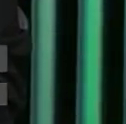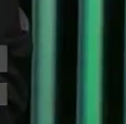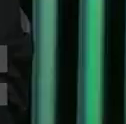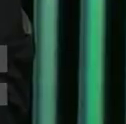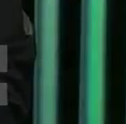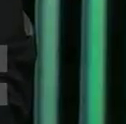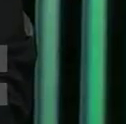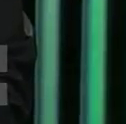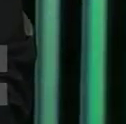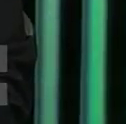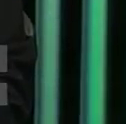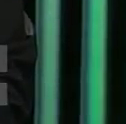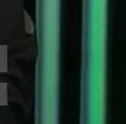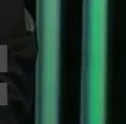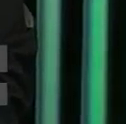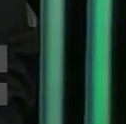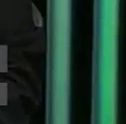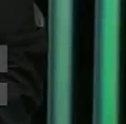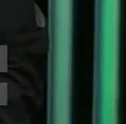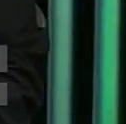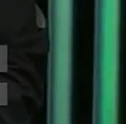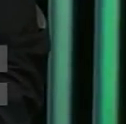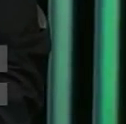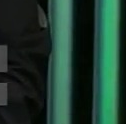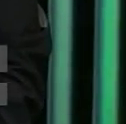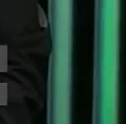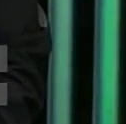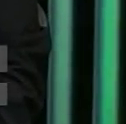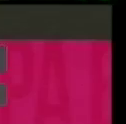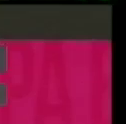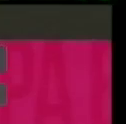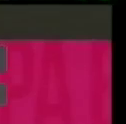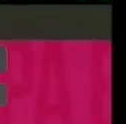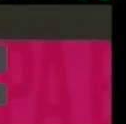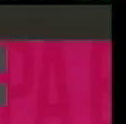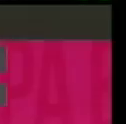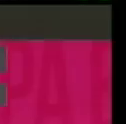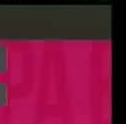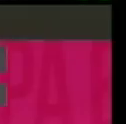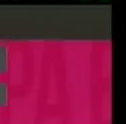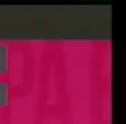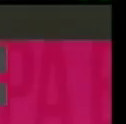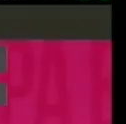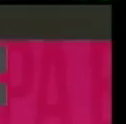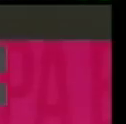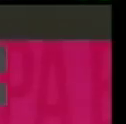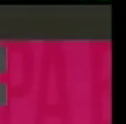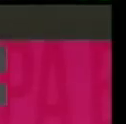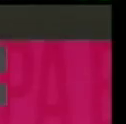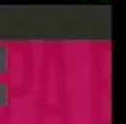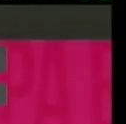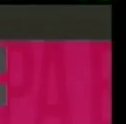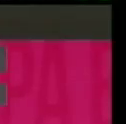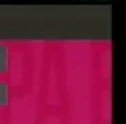mano a Matías, y mi actual socio, y a Carlos. Y ya para la tercera, Carlos se iba del país, se